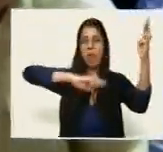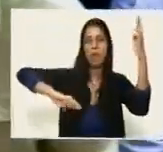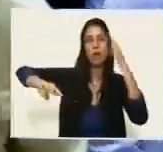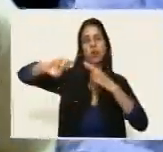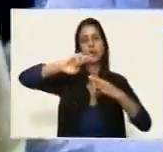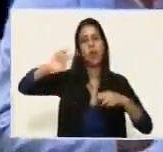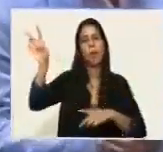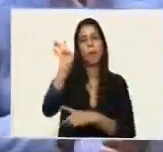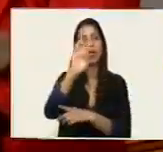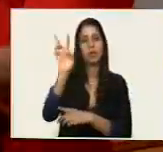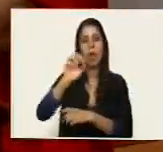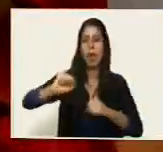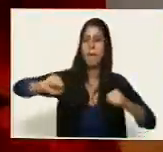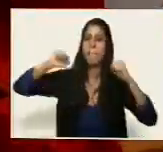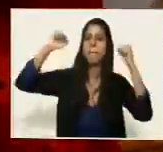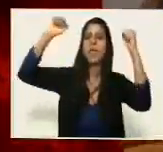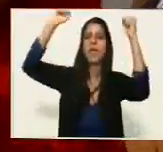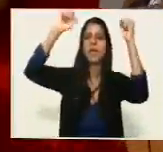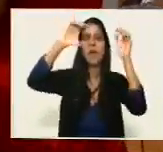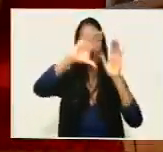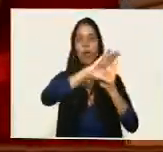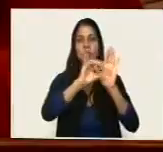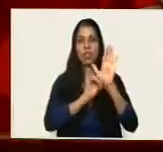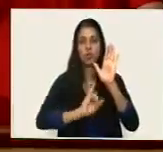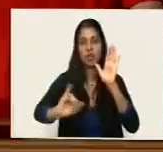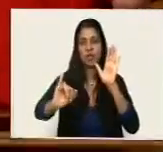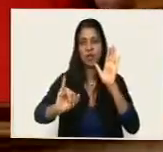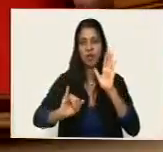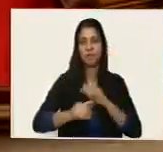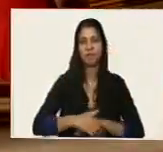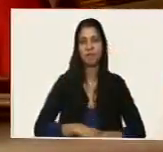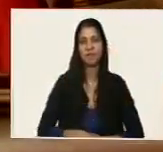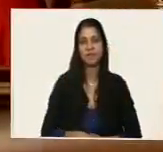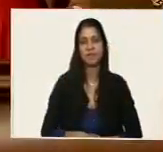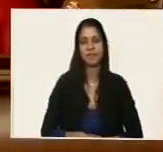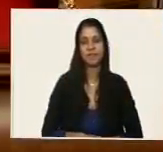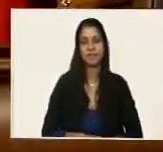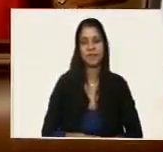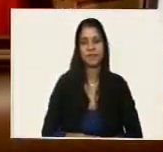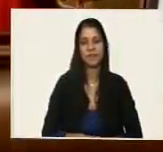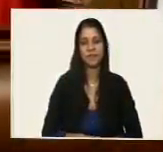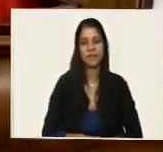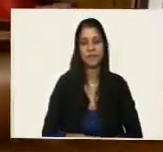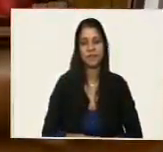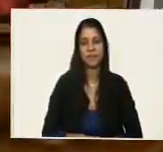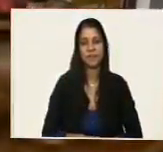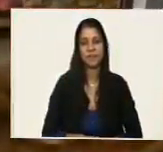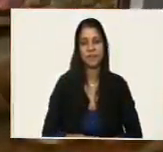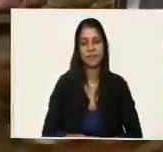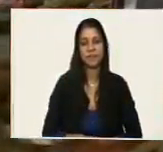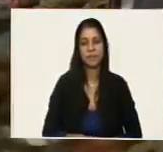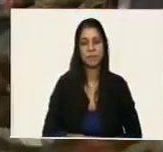bolivariana! ¡Viva la constituyente! Gladys Requena, constituyente, explicaba toda